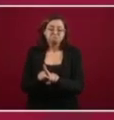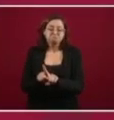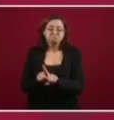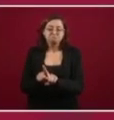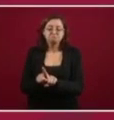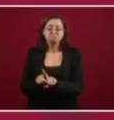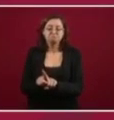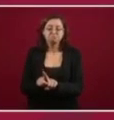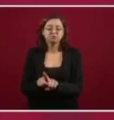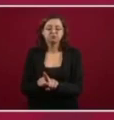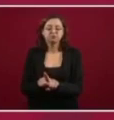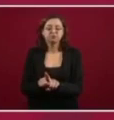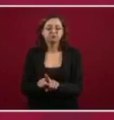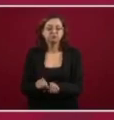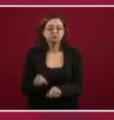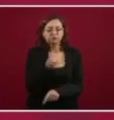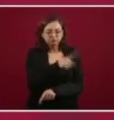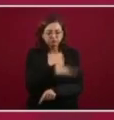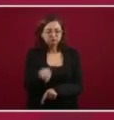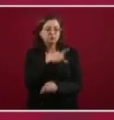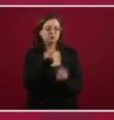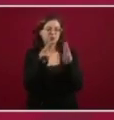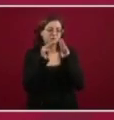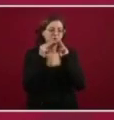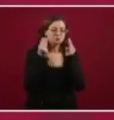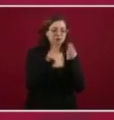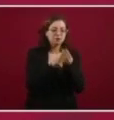a criminales,